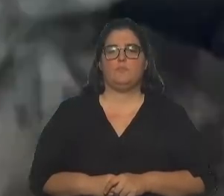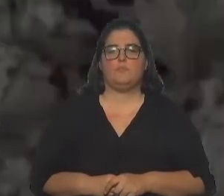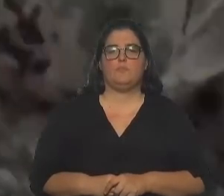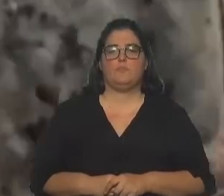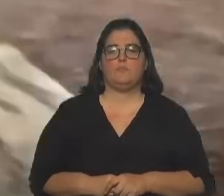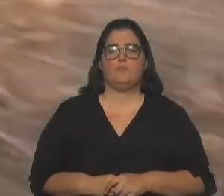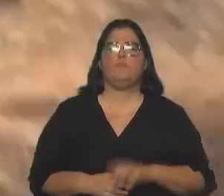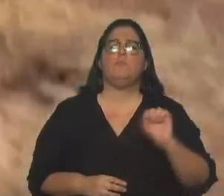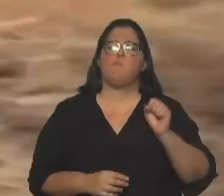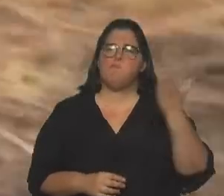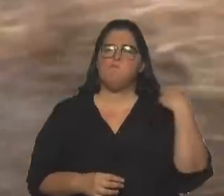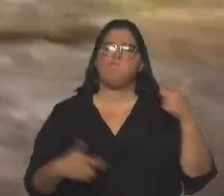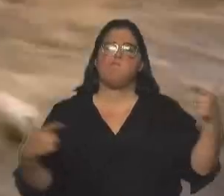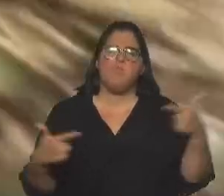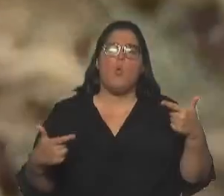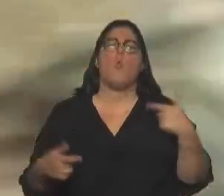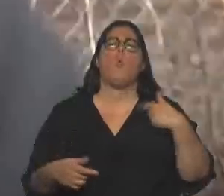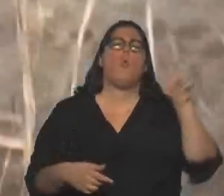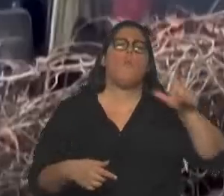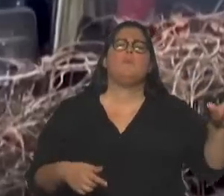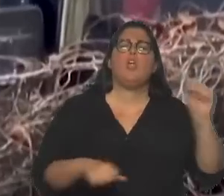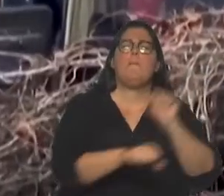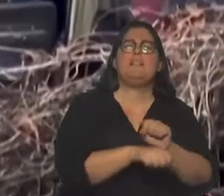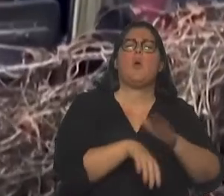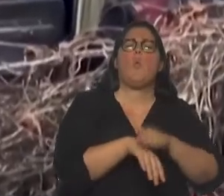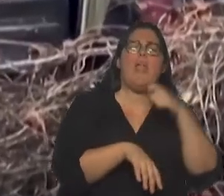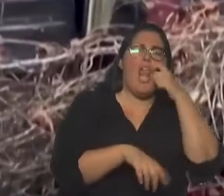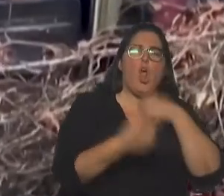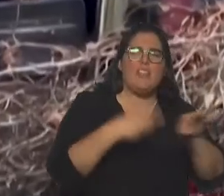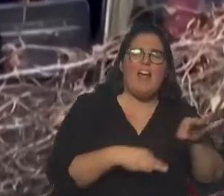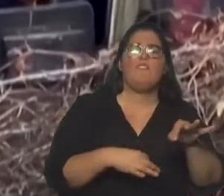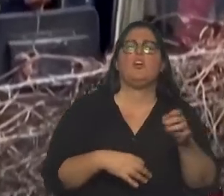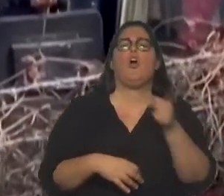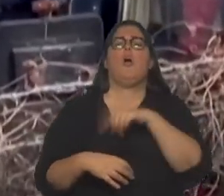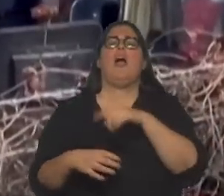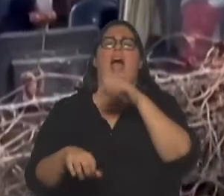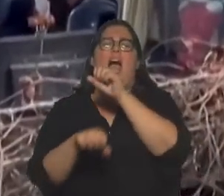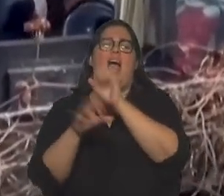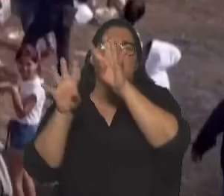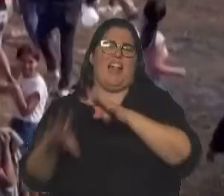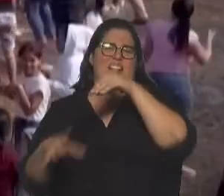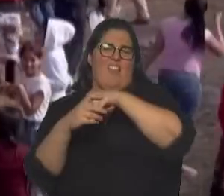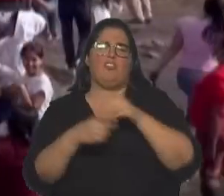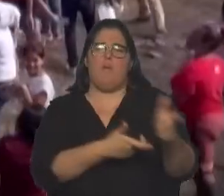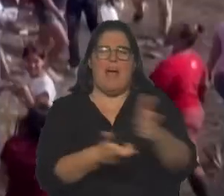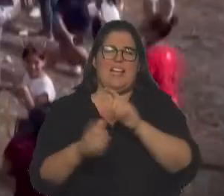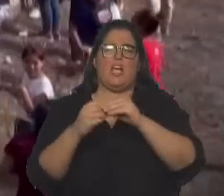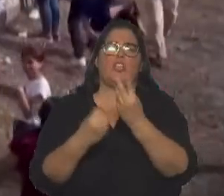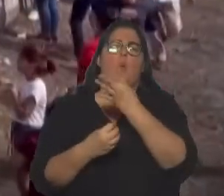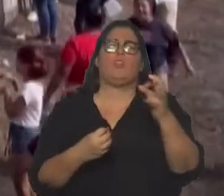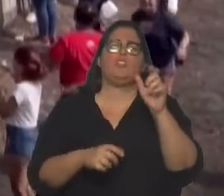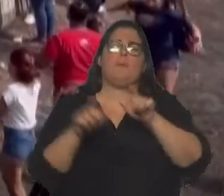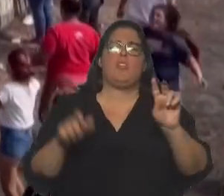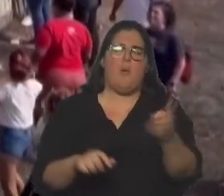Hubo enfrentamientos frecuentes entre presos vinculados con el narcotráfico y masacres penitenciarias que dejaron más de 400 muertos en los